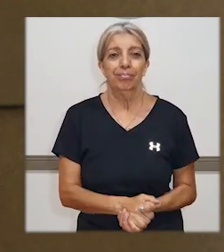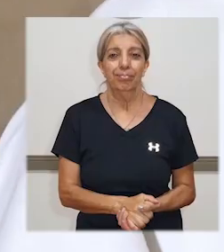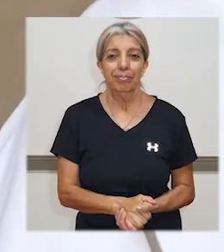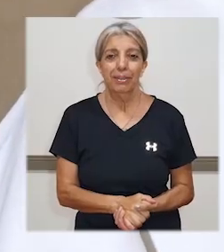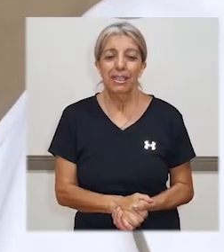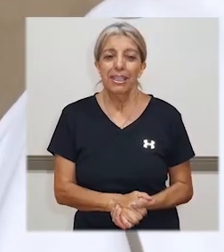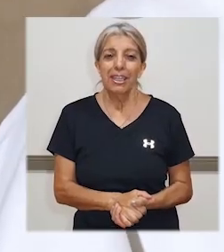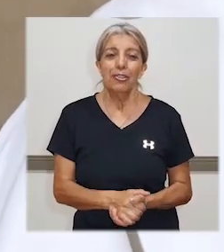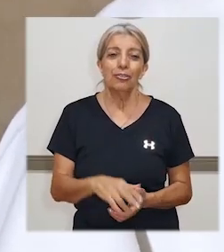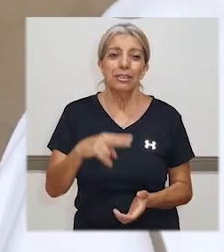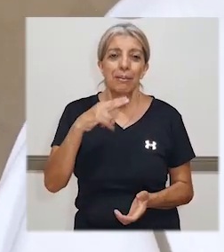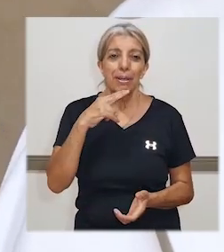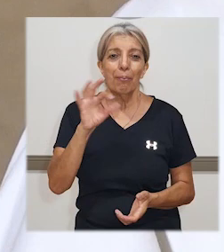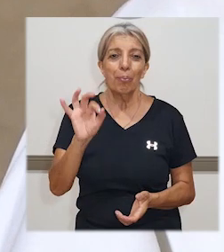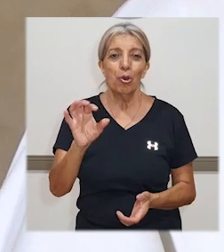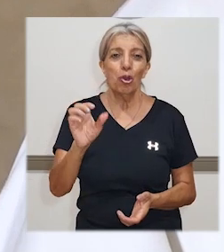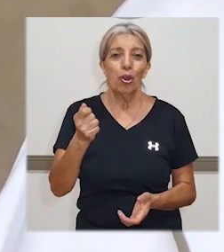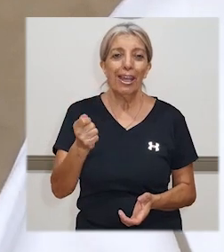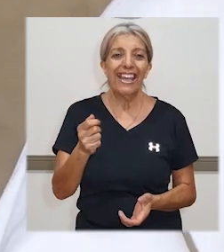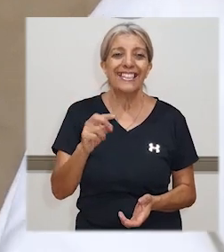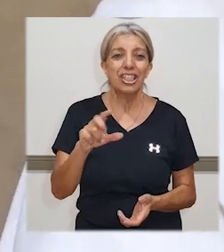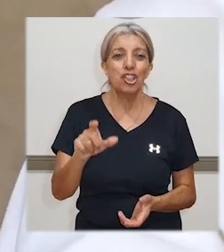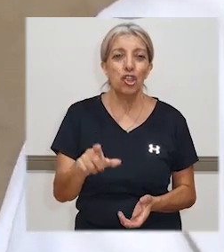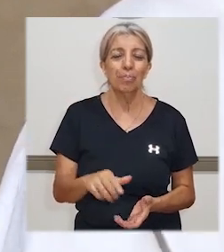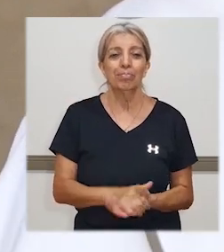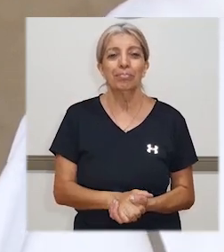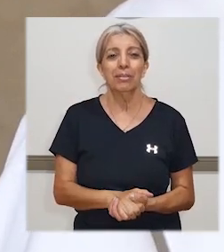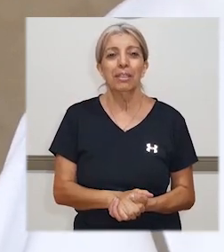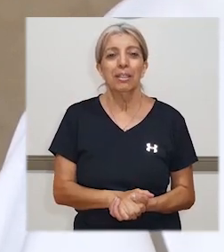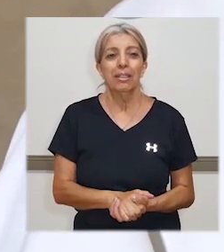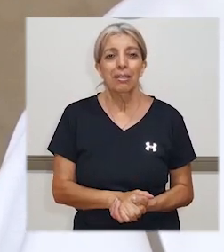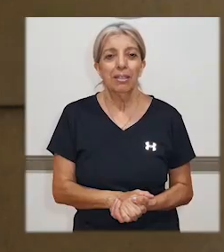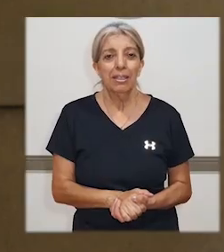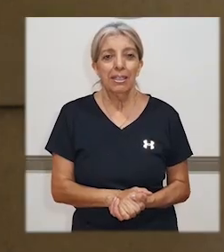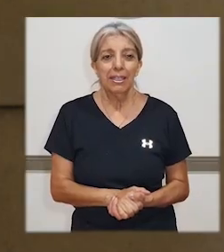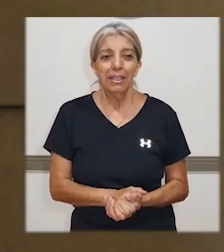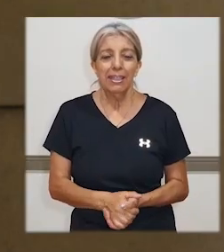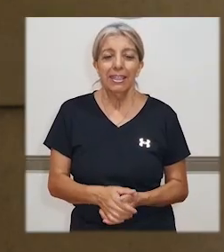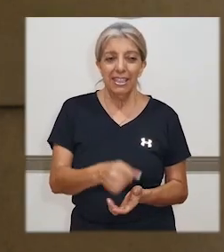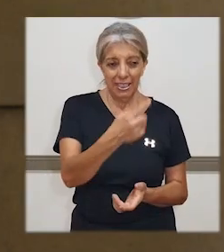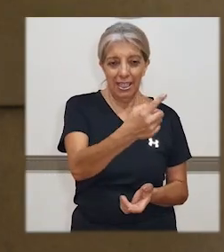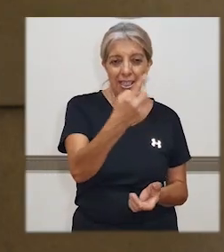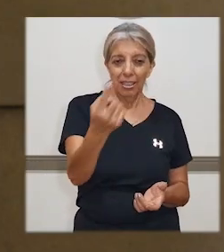es la llamada de Dios que irrumpe en nuestra vida, en la de cada uno de nosotros, que nos dice: ven y